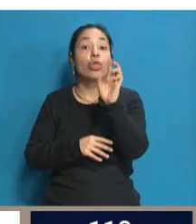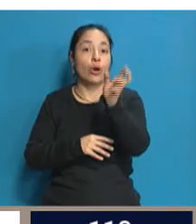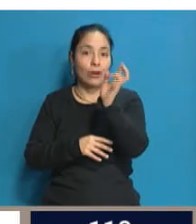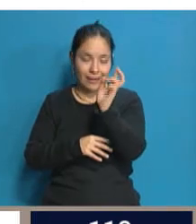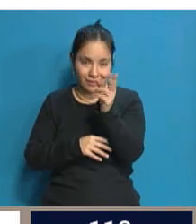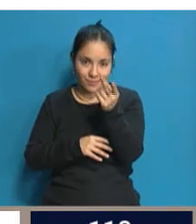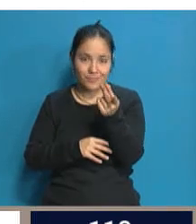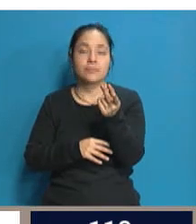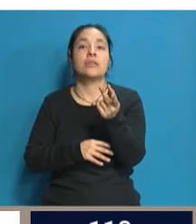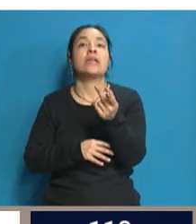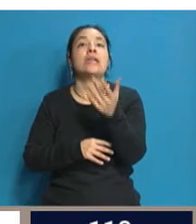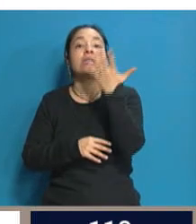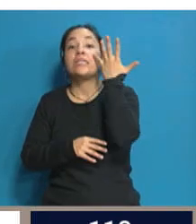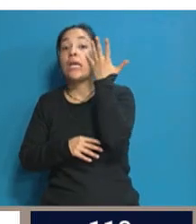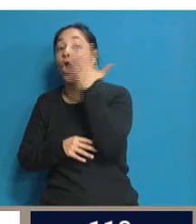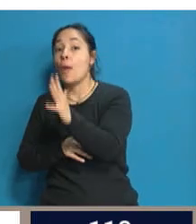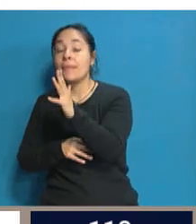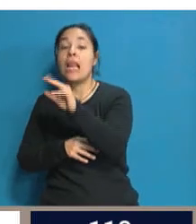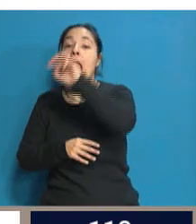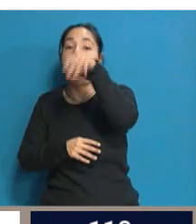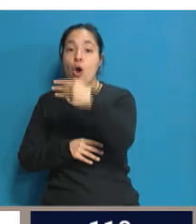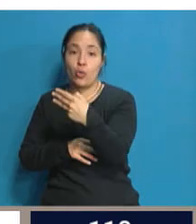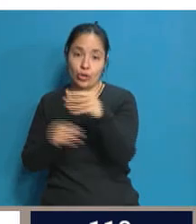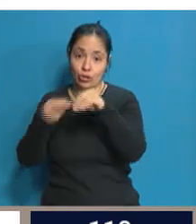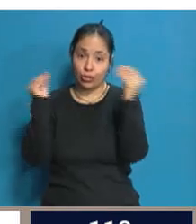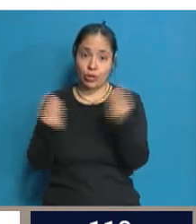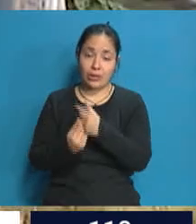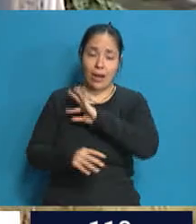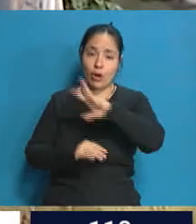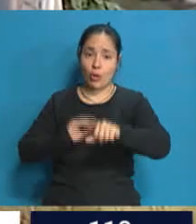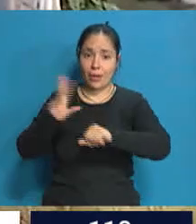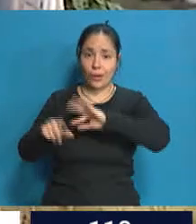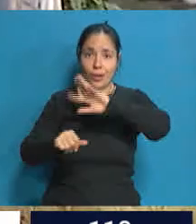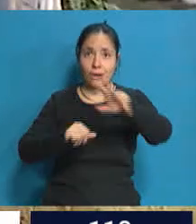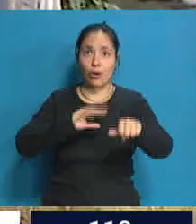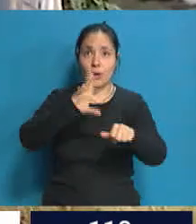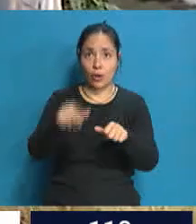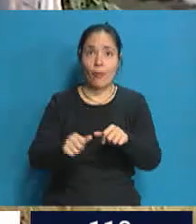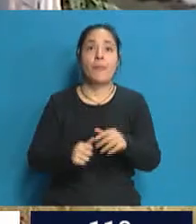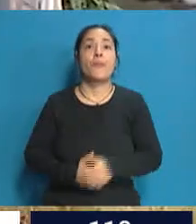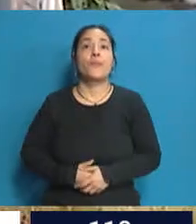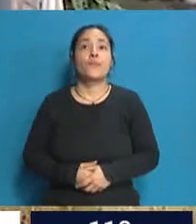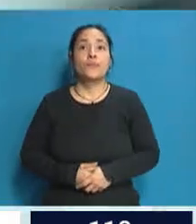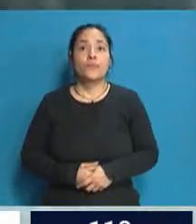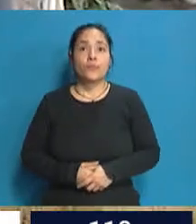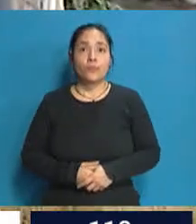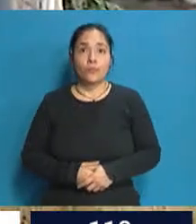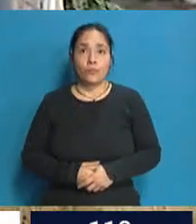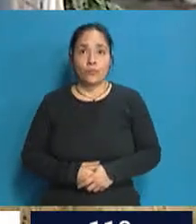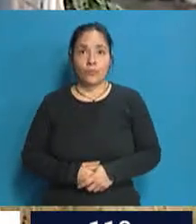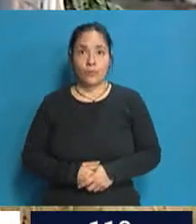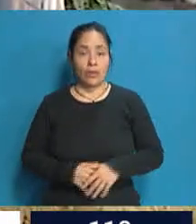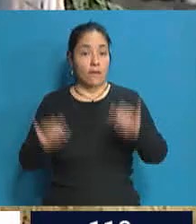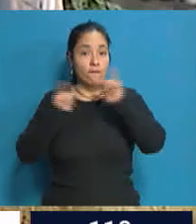30 mil dólares, perdón, y 5 mil euros. Es hasta ahora lo que pudimos recabar, ¿no?, acá, hablando con los vecinos también. Pero no solo es